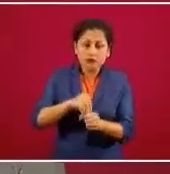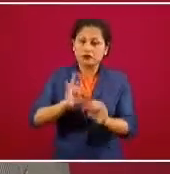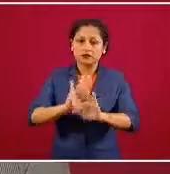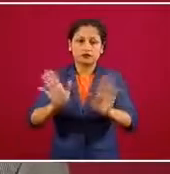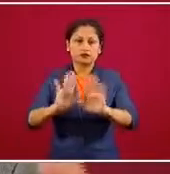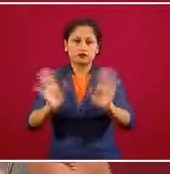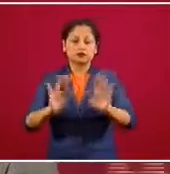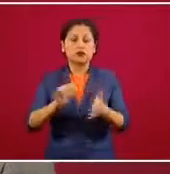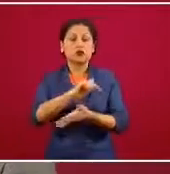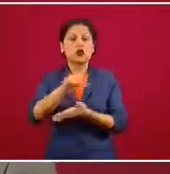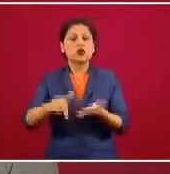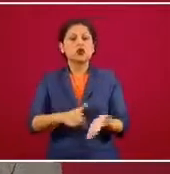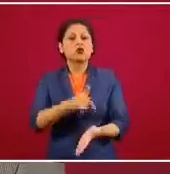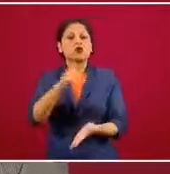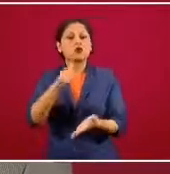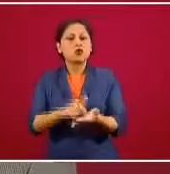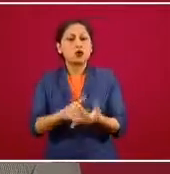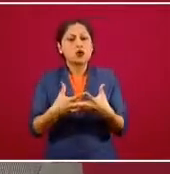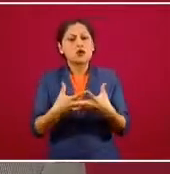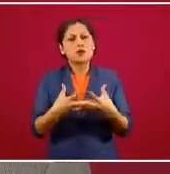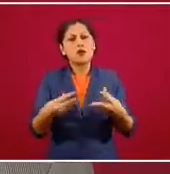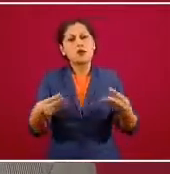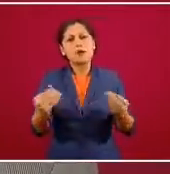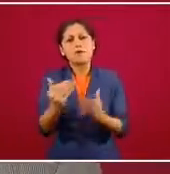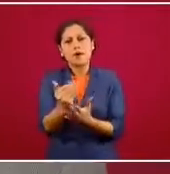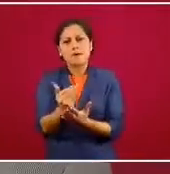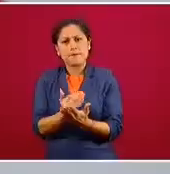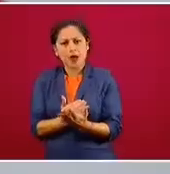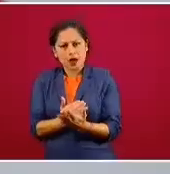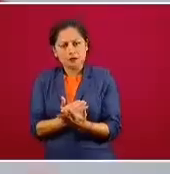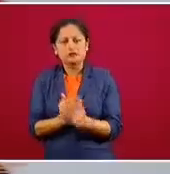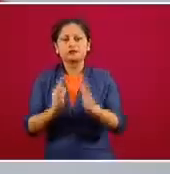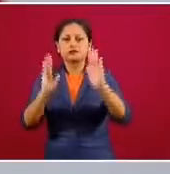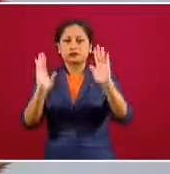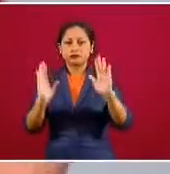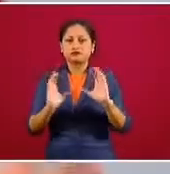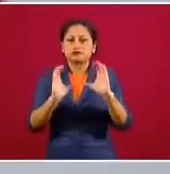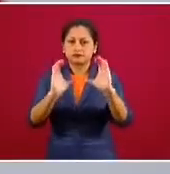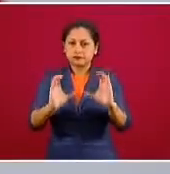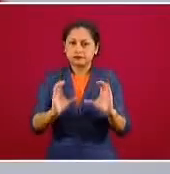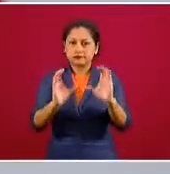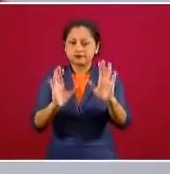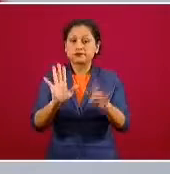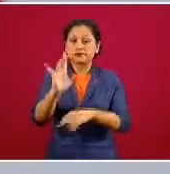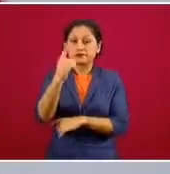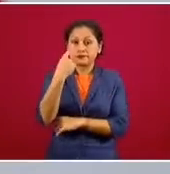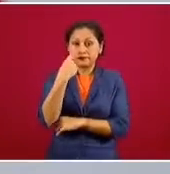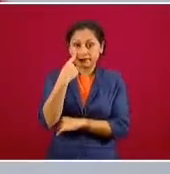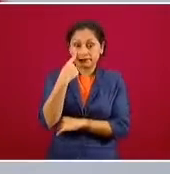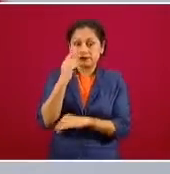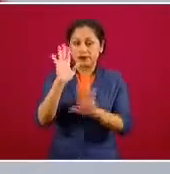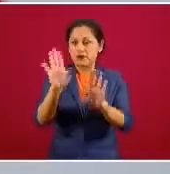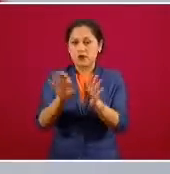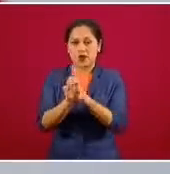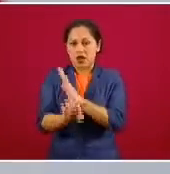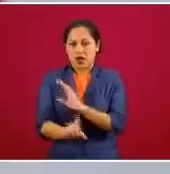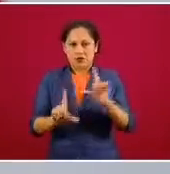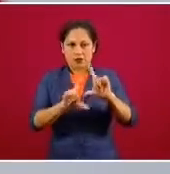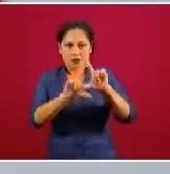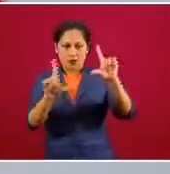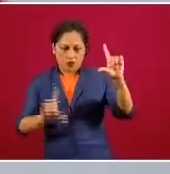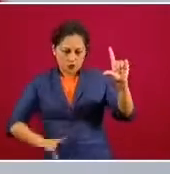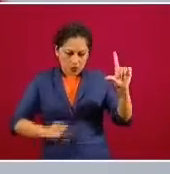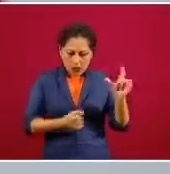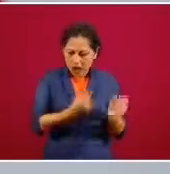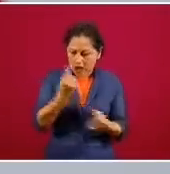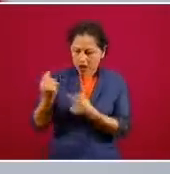transmisión o zonas de mínima transmisión. Para fines prácticos es como que estas zonas están en fase 1,